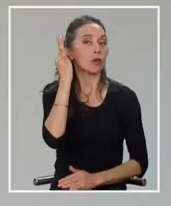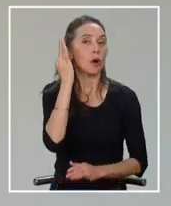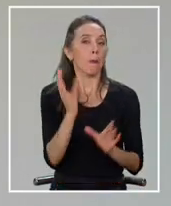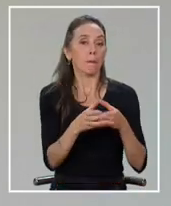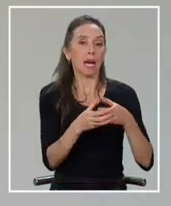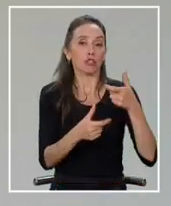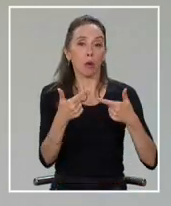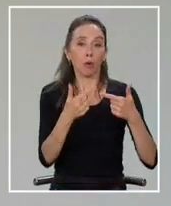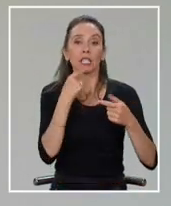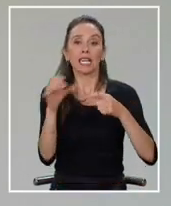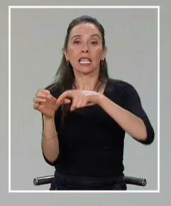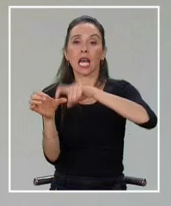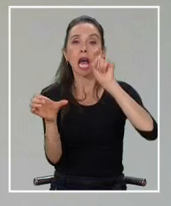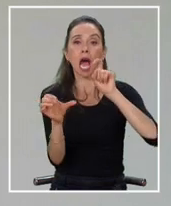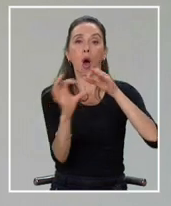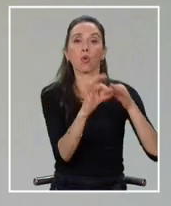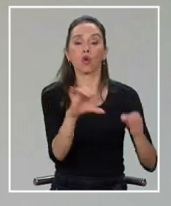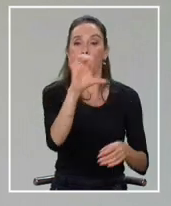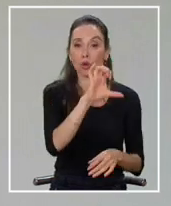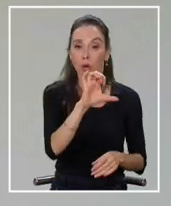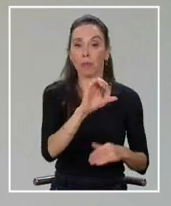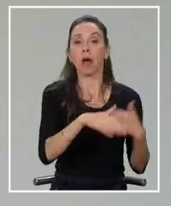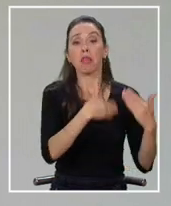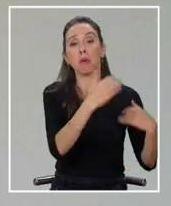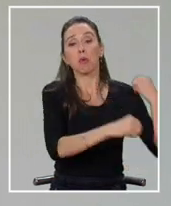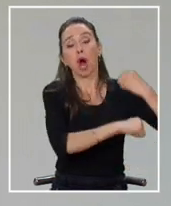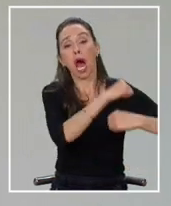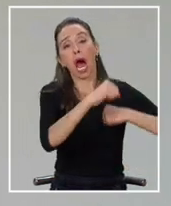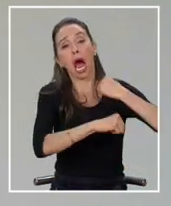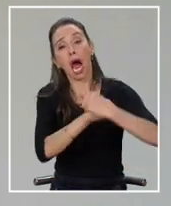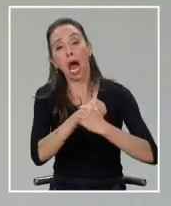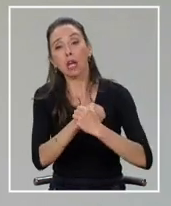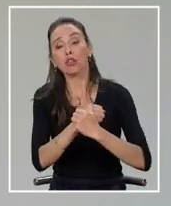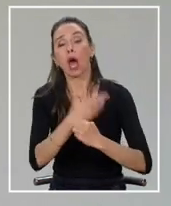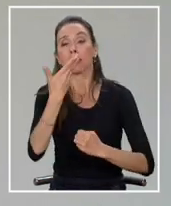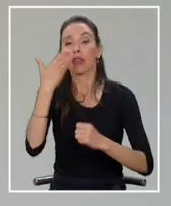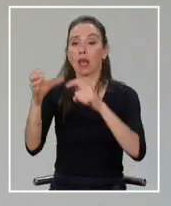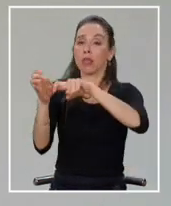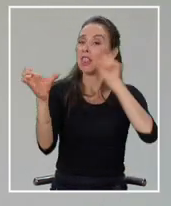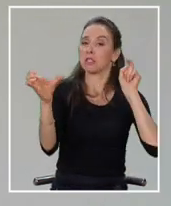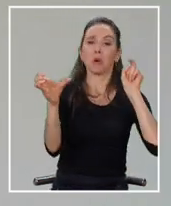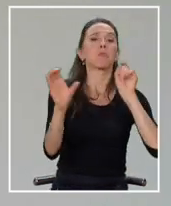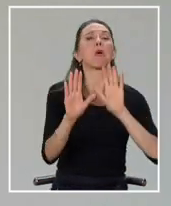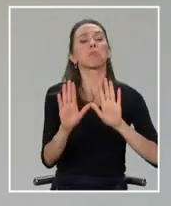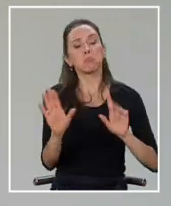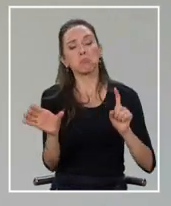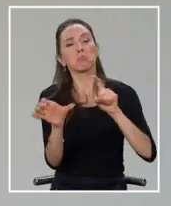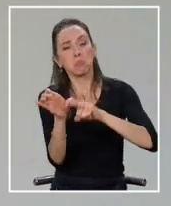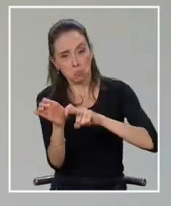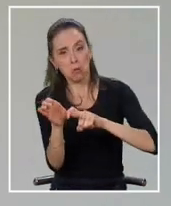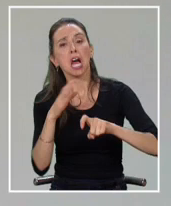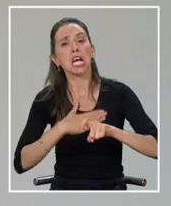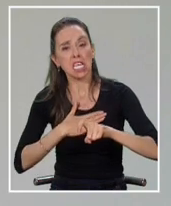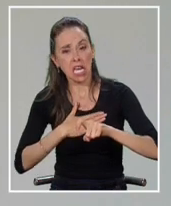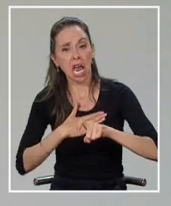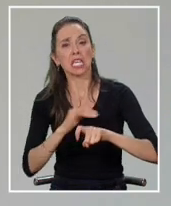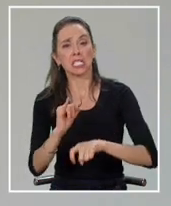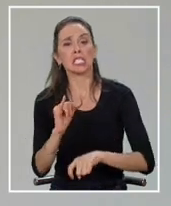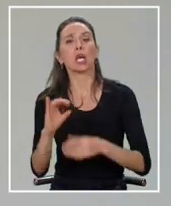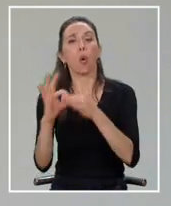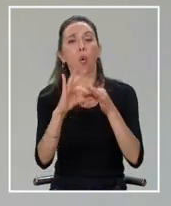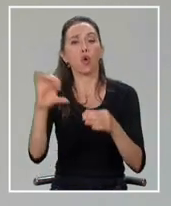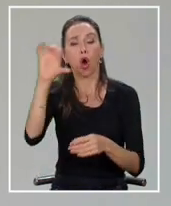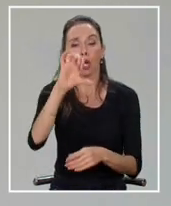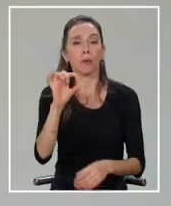de abandonar la Unión Europea, pero en los últimos años ella ha moderado su discurso y si bien quiere mantenerse dentro de la